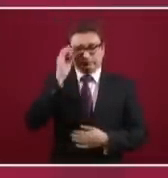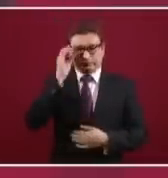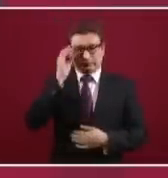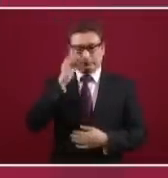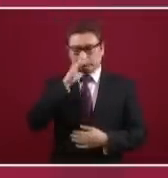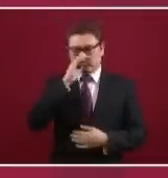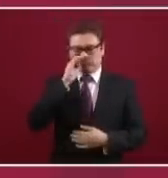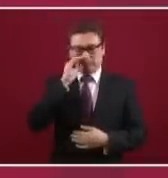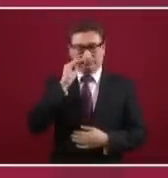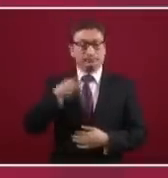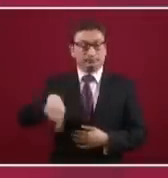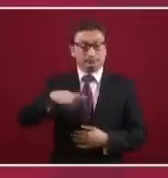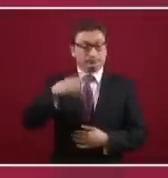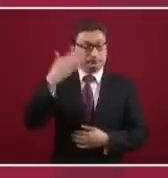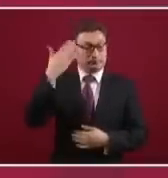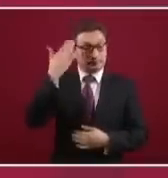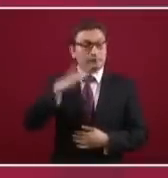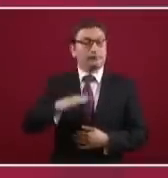sabía